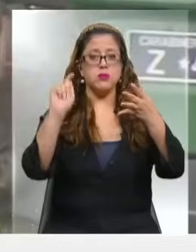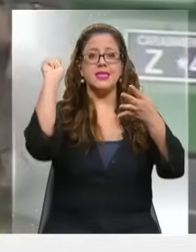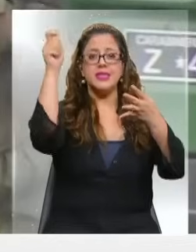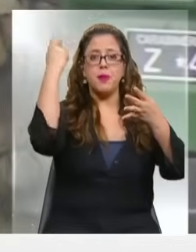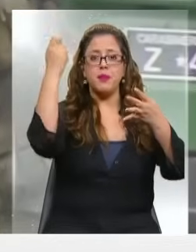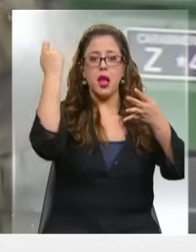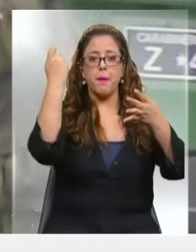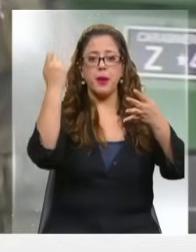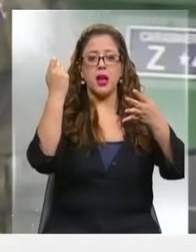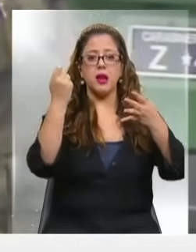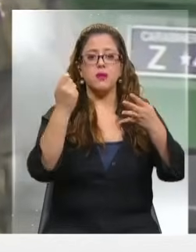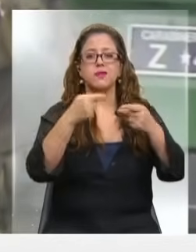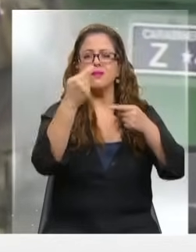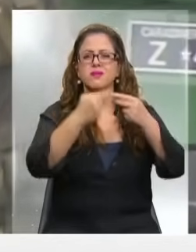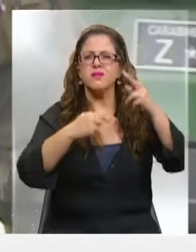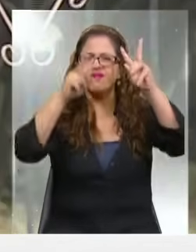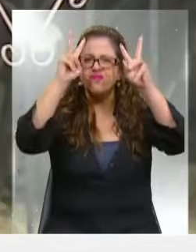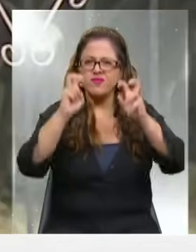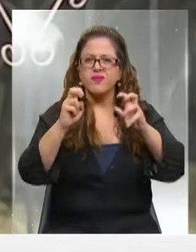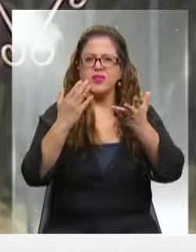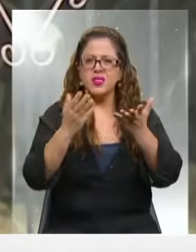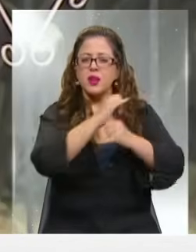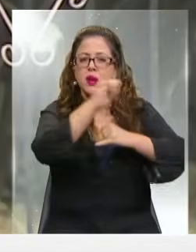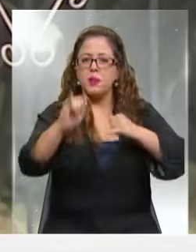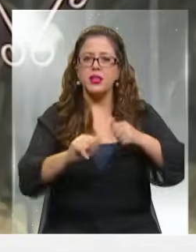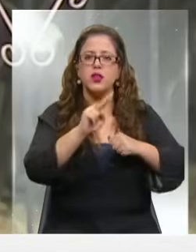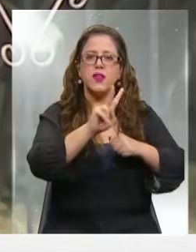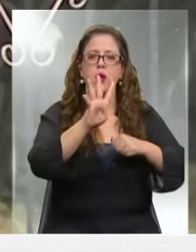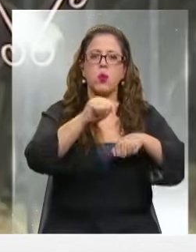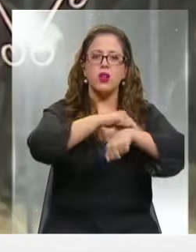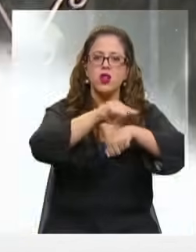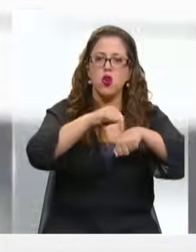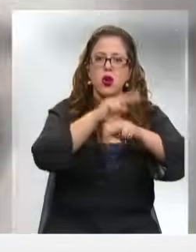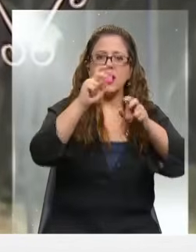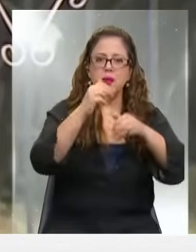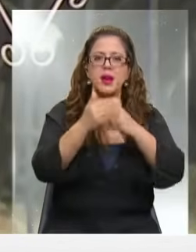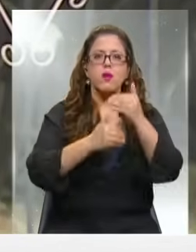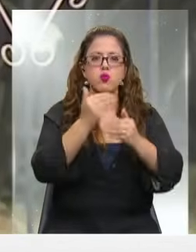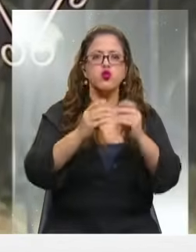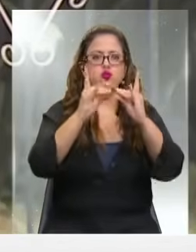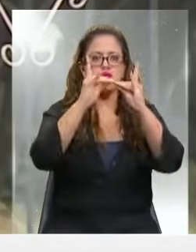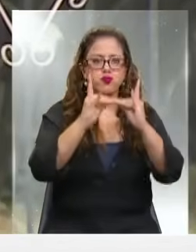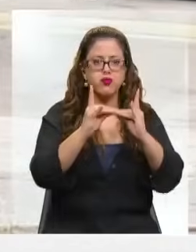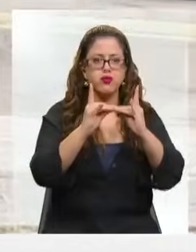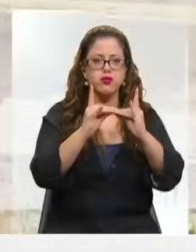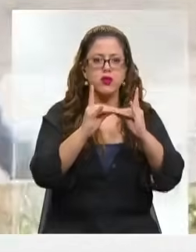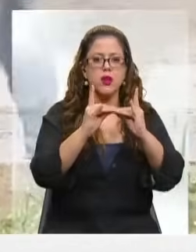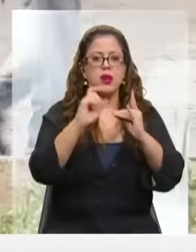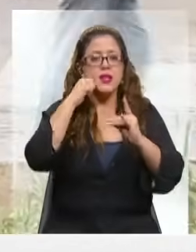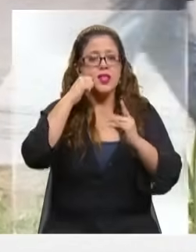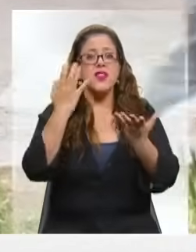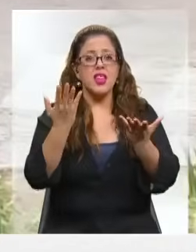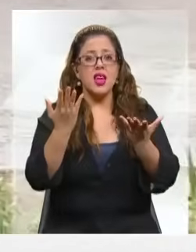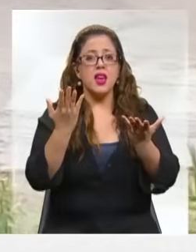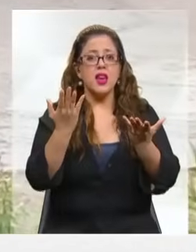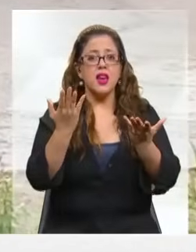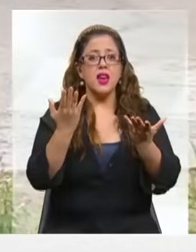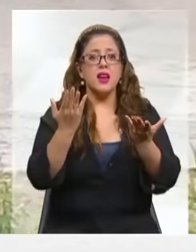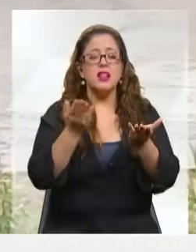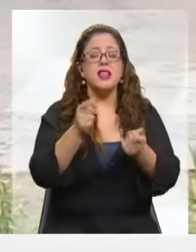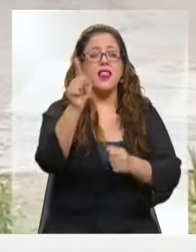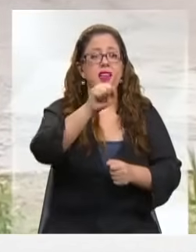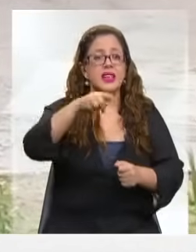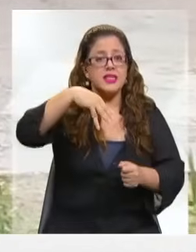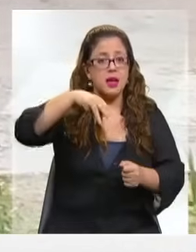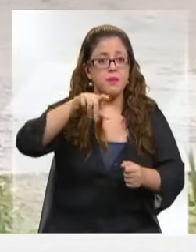los puntos a destacar se encuentra el plazo de 24 horas para el proceso funerario, es decir, desde la salida del servicio